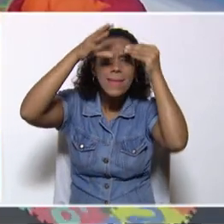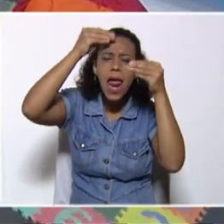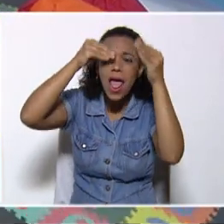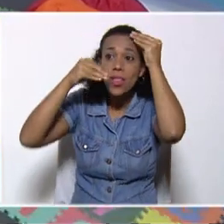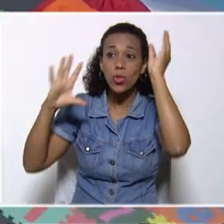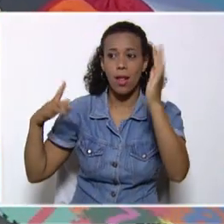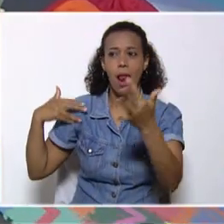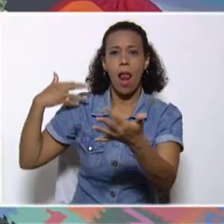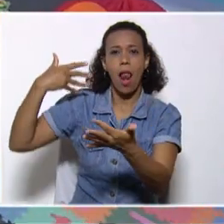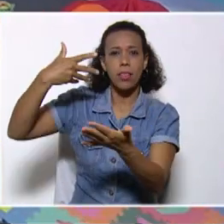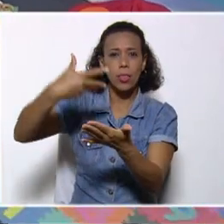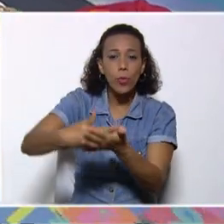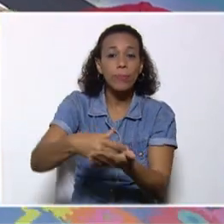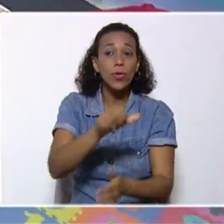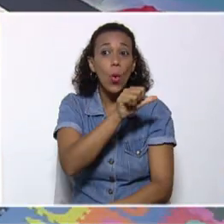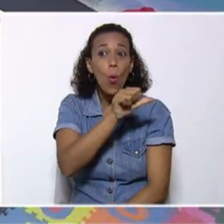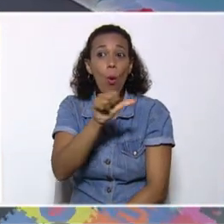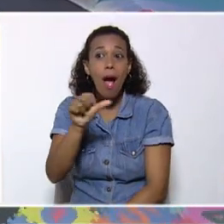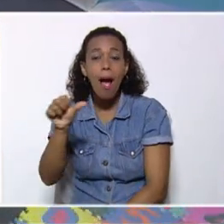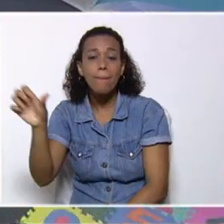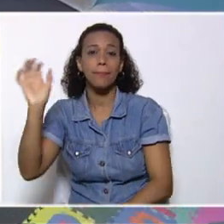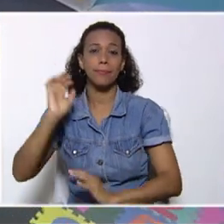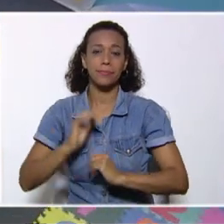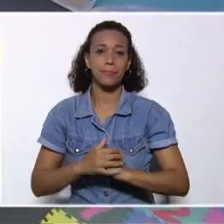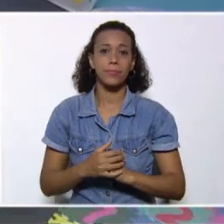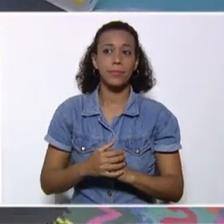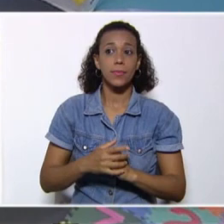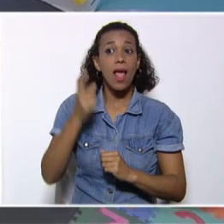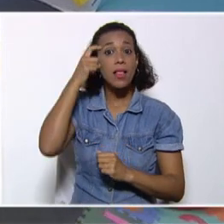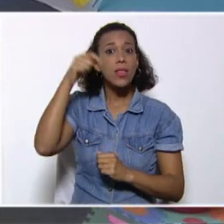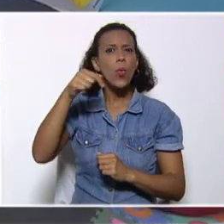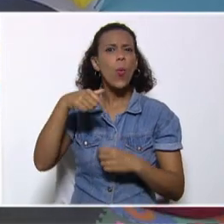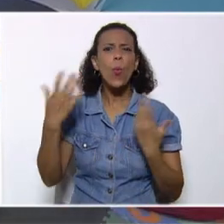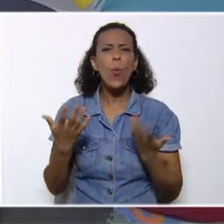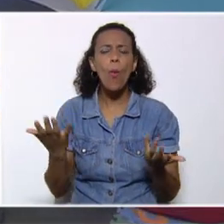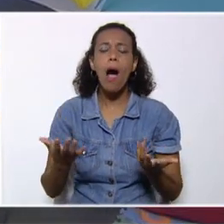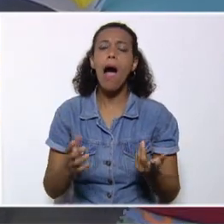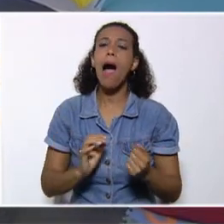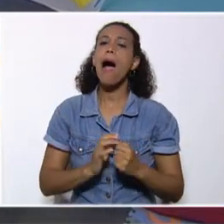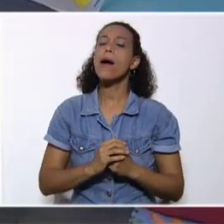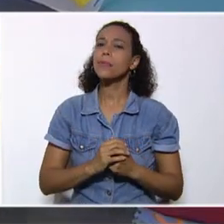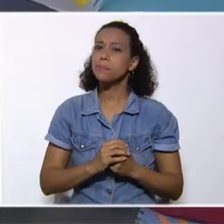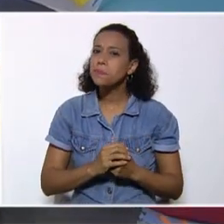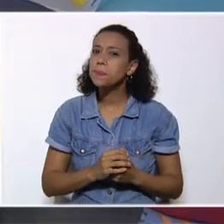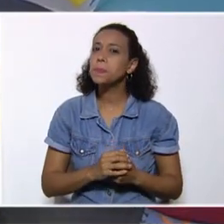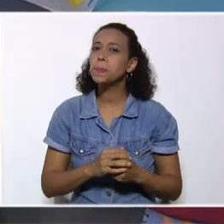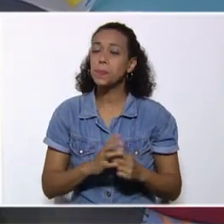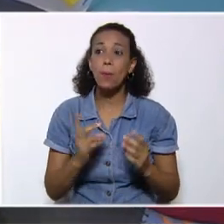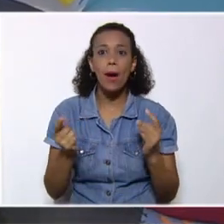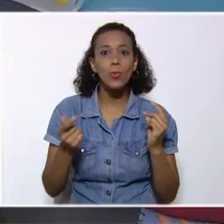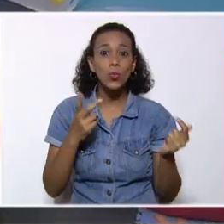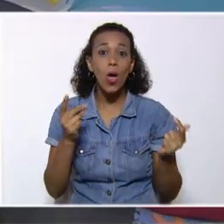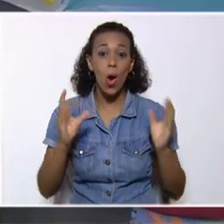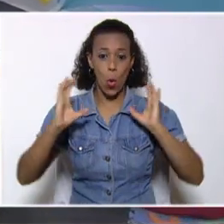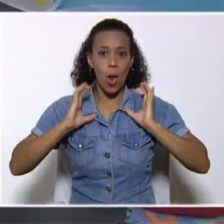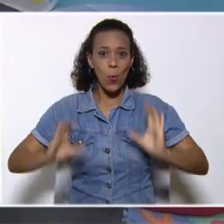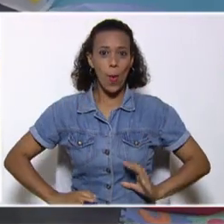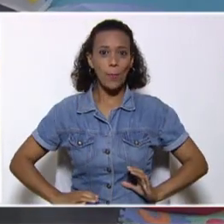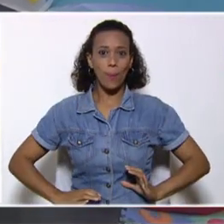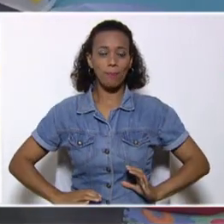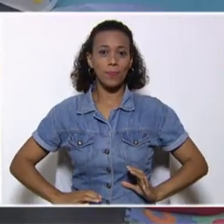venido trabajando durante todas las semanas. Hoy vamos a estar activos con el